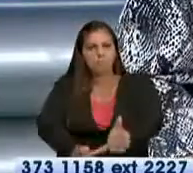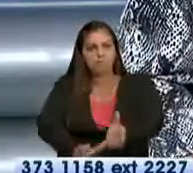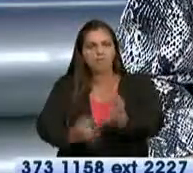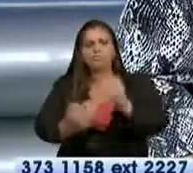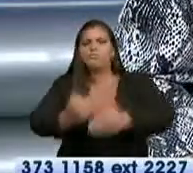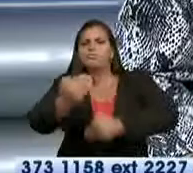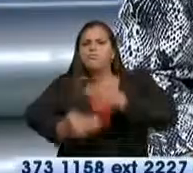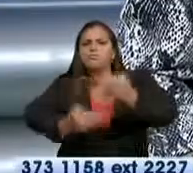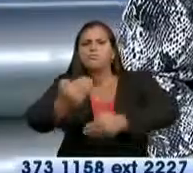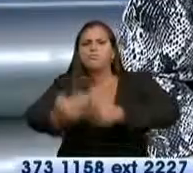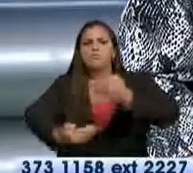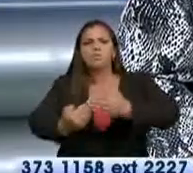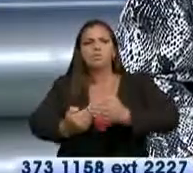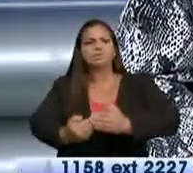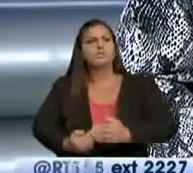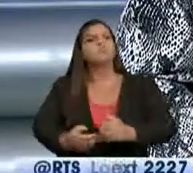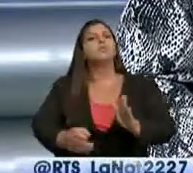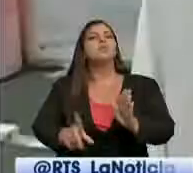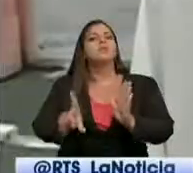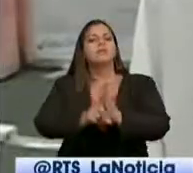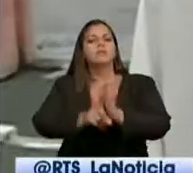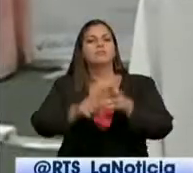serán socializados hasta fin de año.